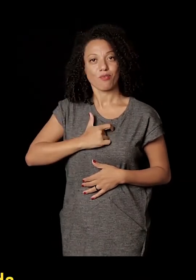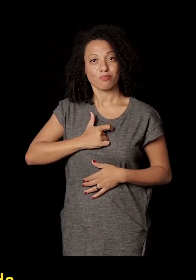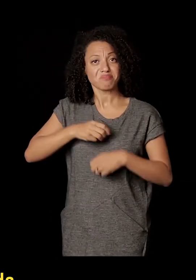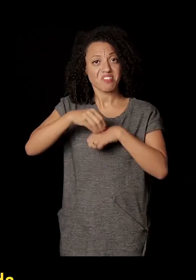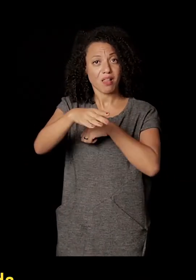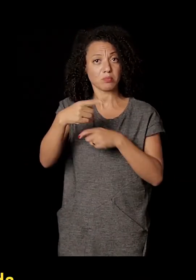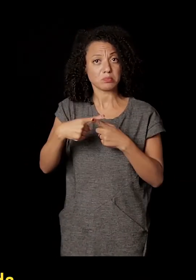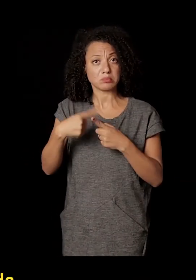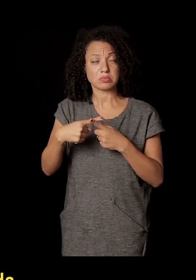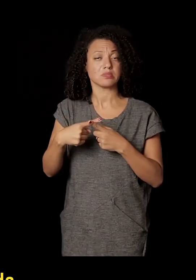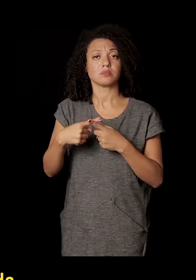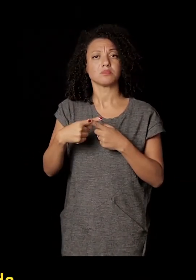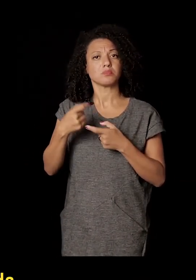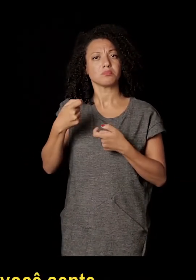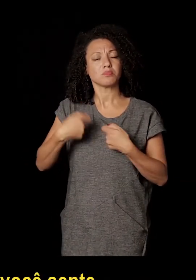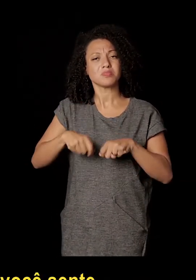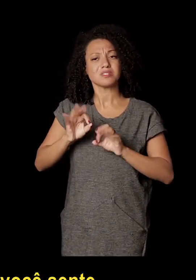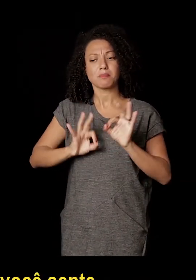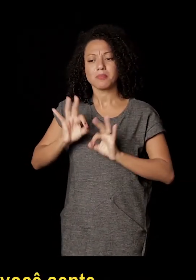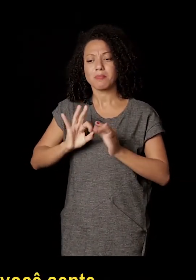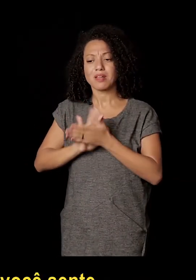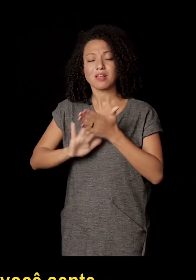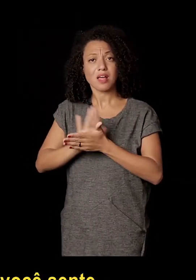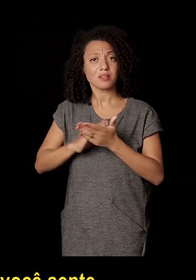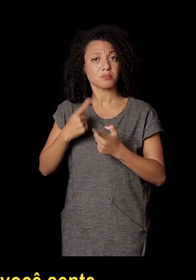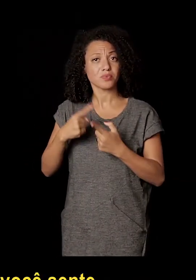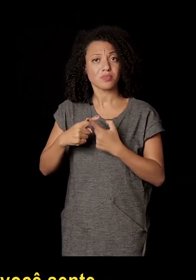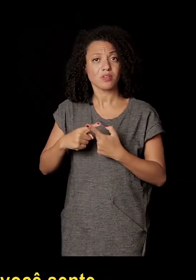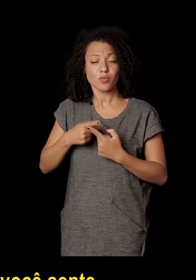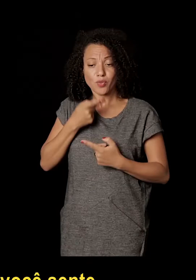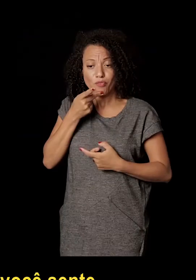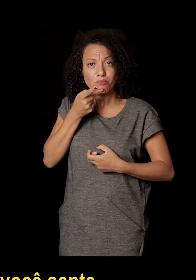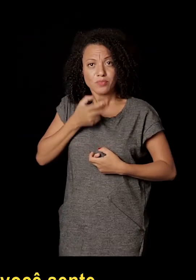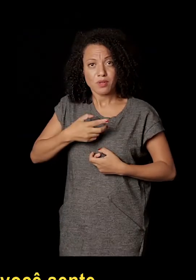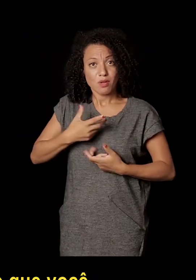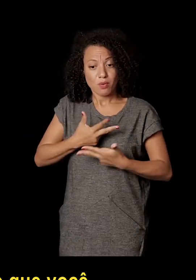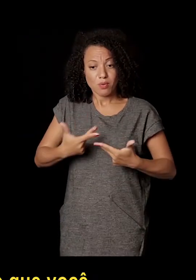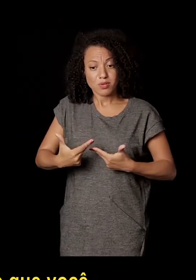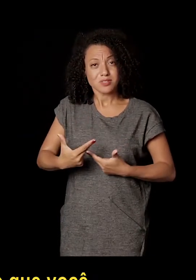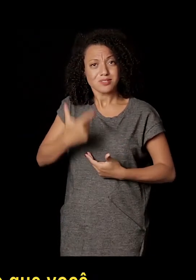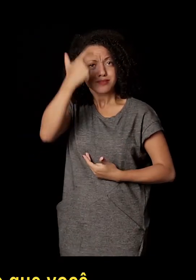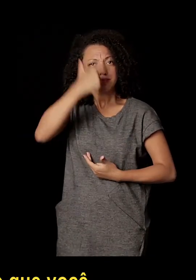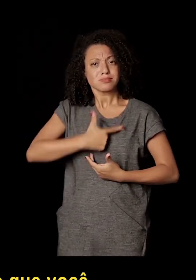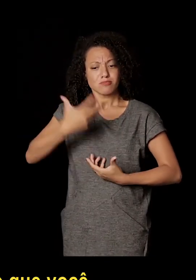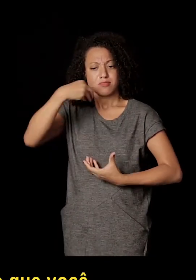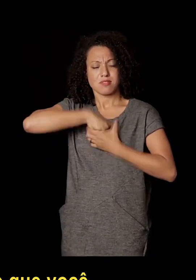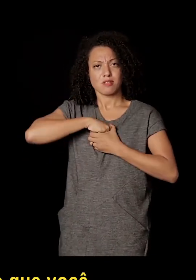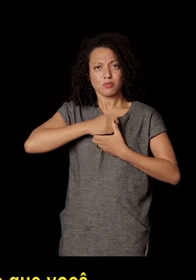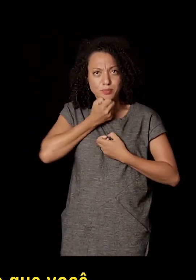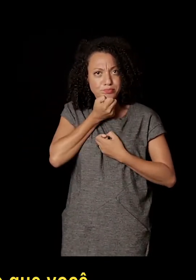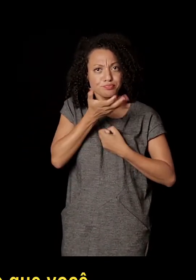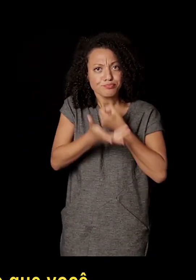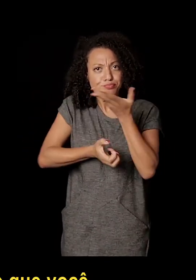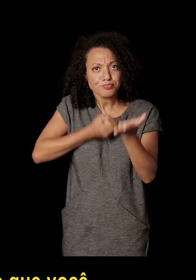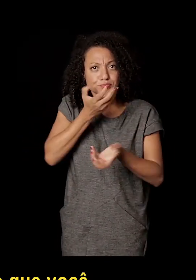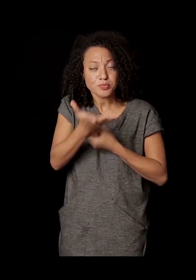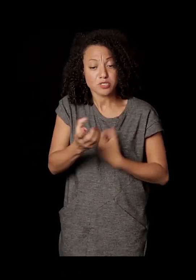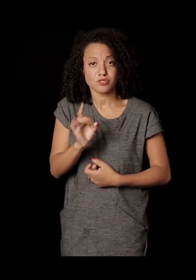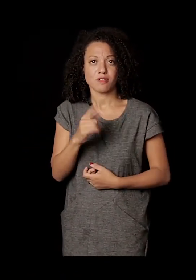nada, no necesitas hacer absolutamente nada, porque tú estás hablando de lo que tú sientes, de lo que tú eres, y nadie conoce eso mejor que